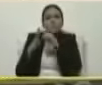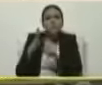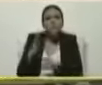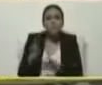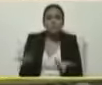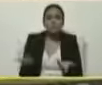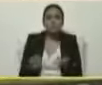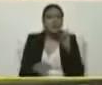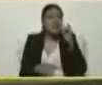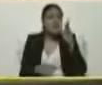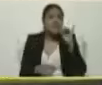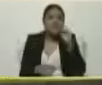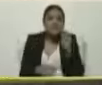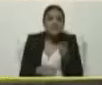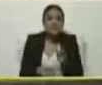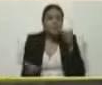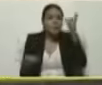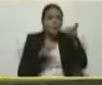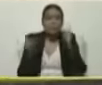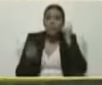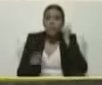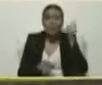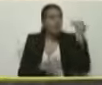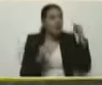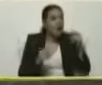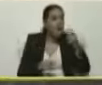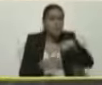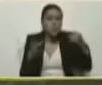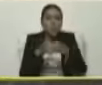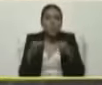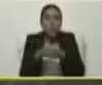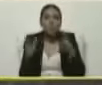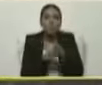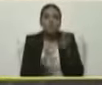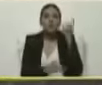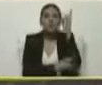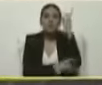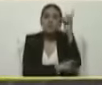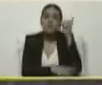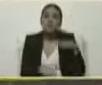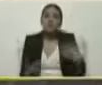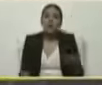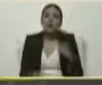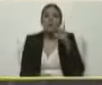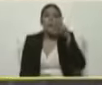Iris, Desiré Santos Amaral, que en paz descanse Luis Tascón, Cilia,